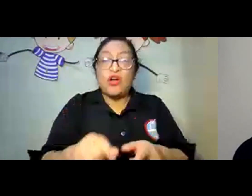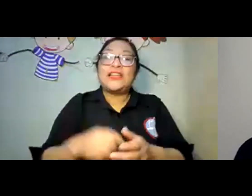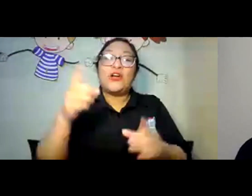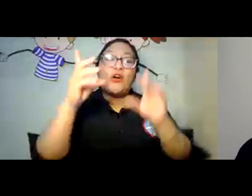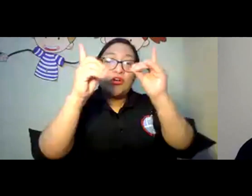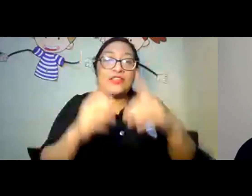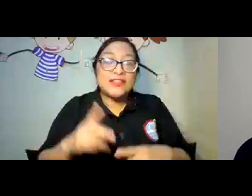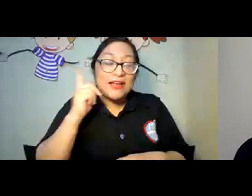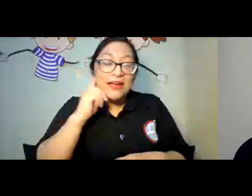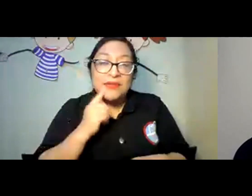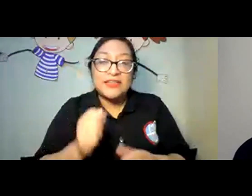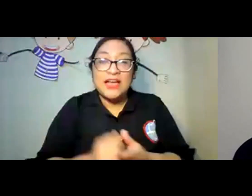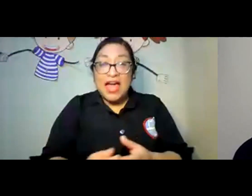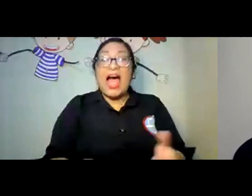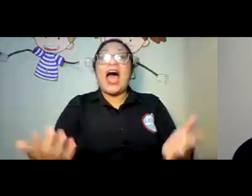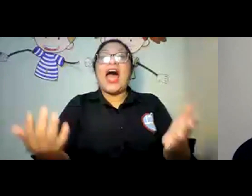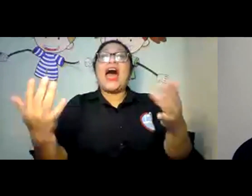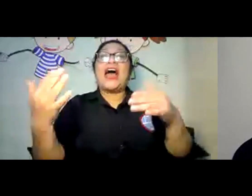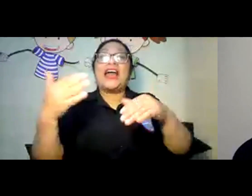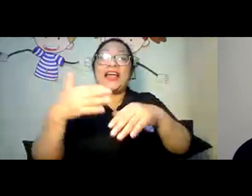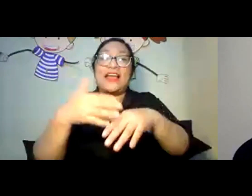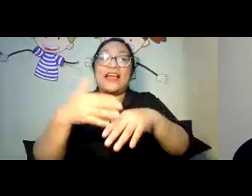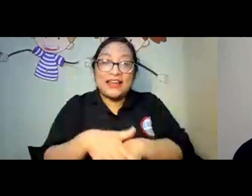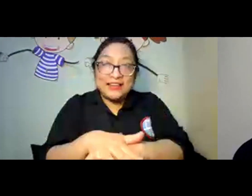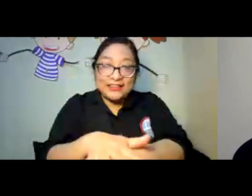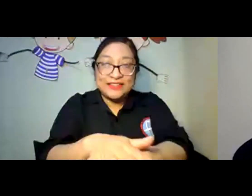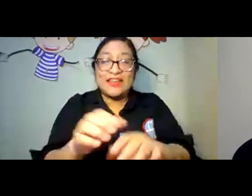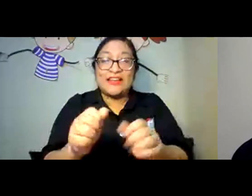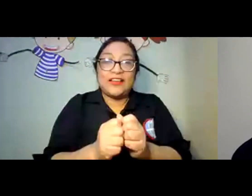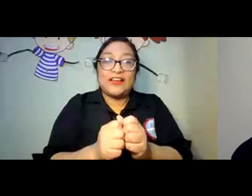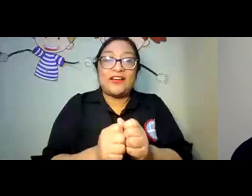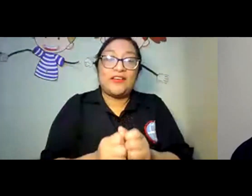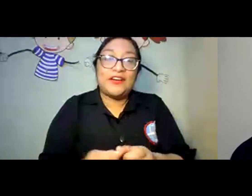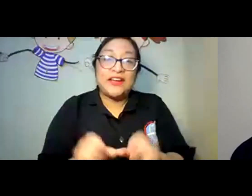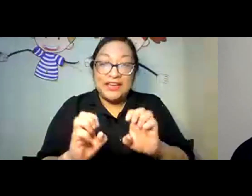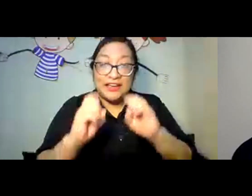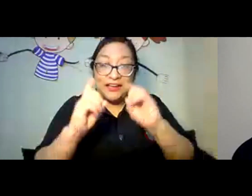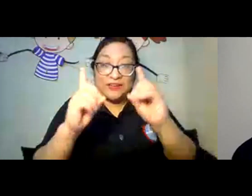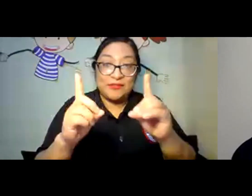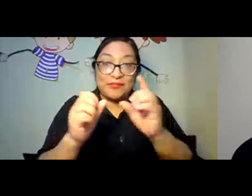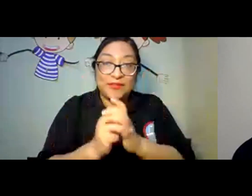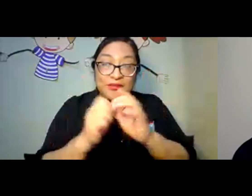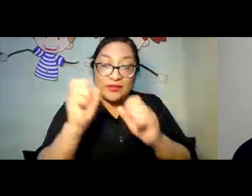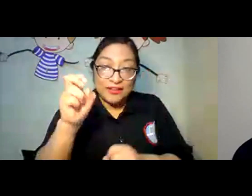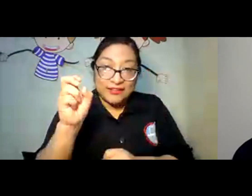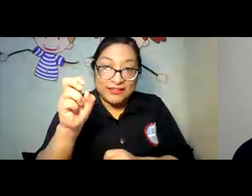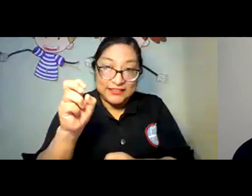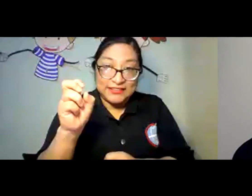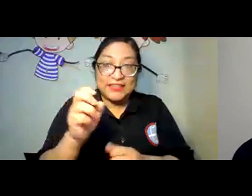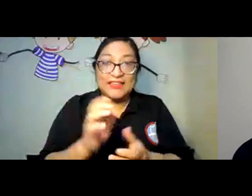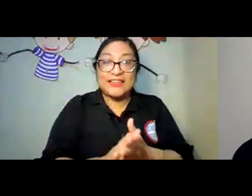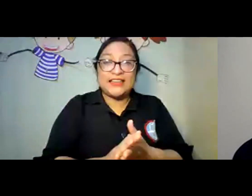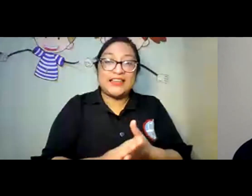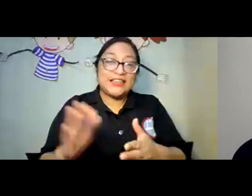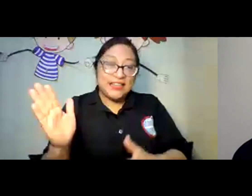a formar parte de las distintas actividades productivas y de educación, por lo que es necesario que se siga